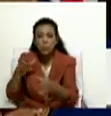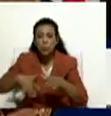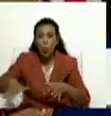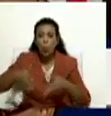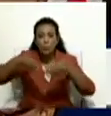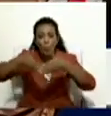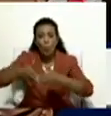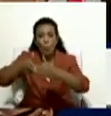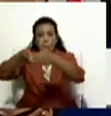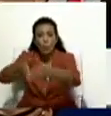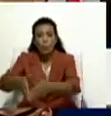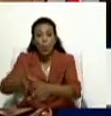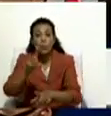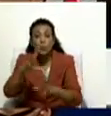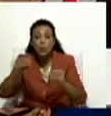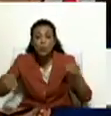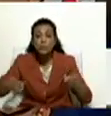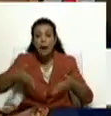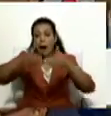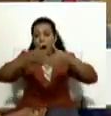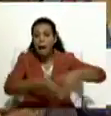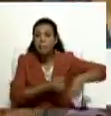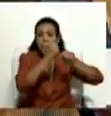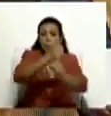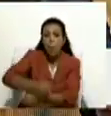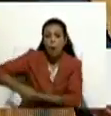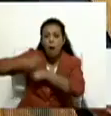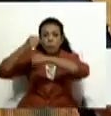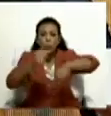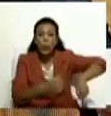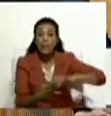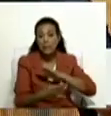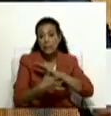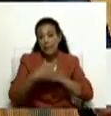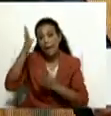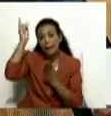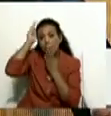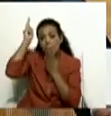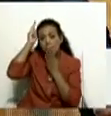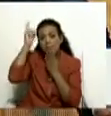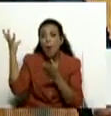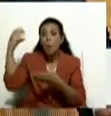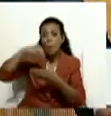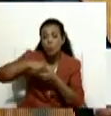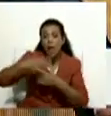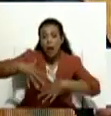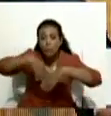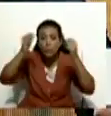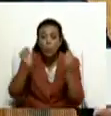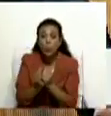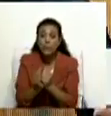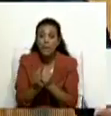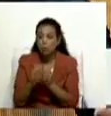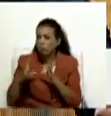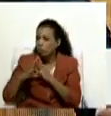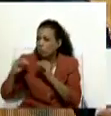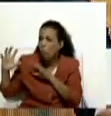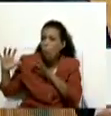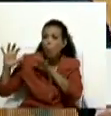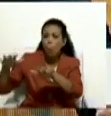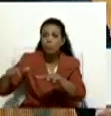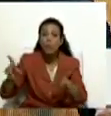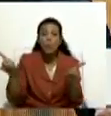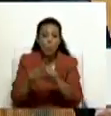embarcaciones muchas de ellas canoas piraguas de la tecnología indígena que se incorporaron a la lucha fueron decisivas en la batalla naval del